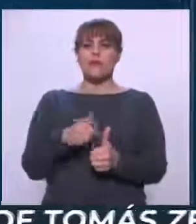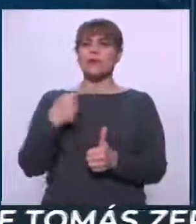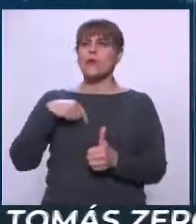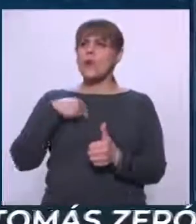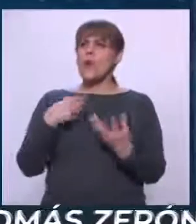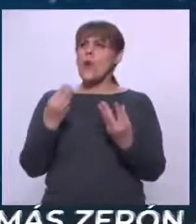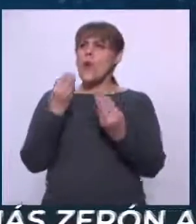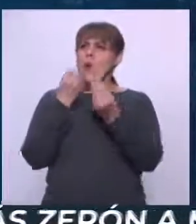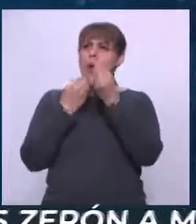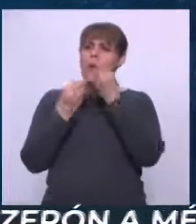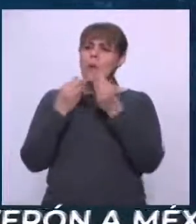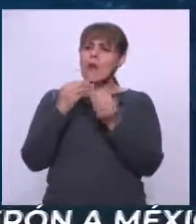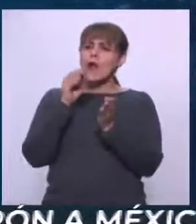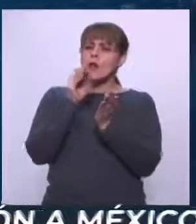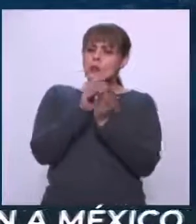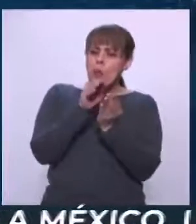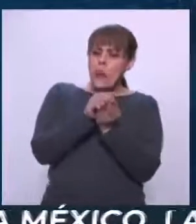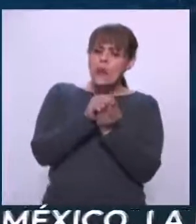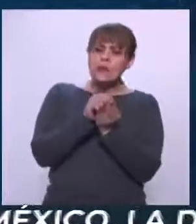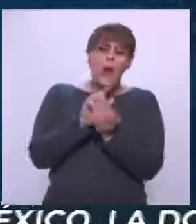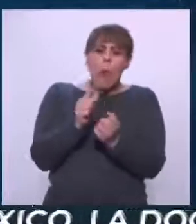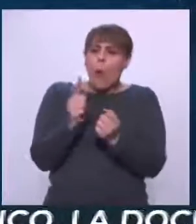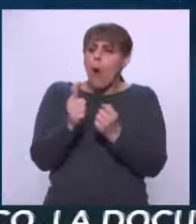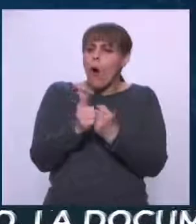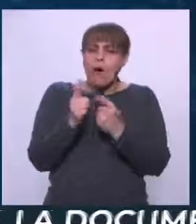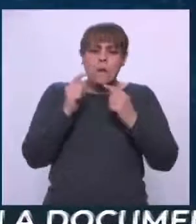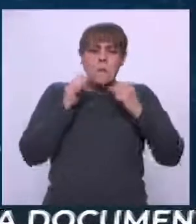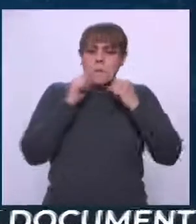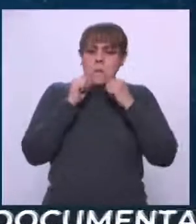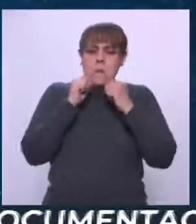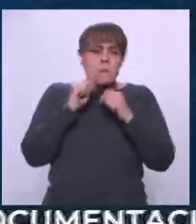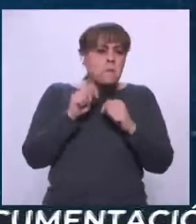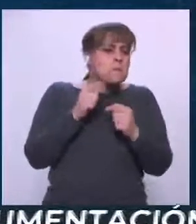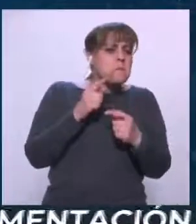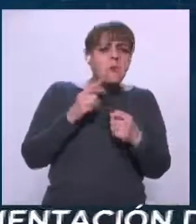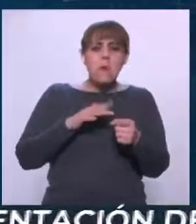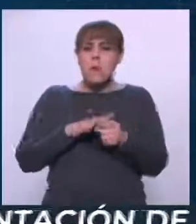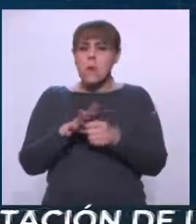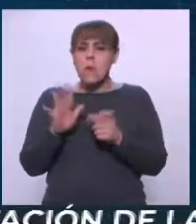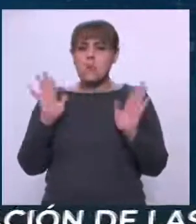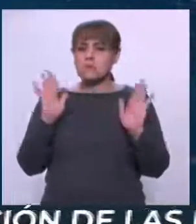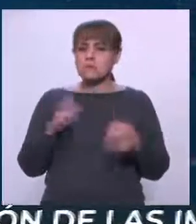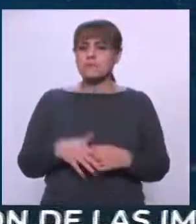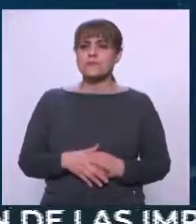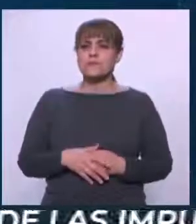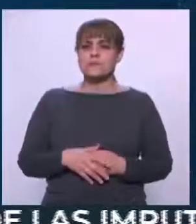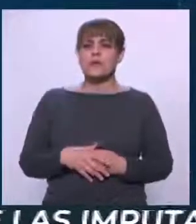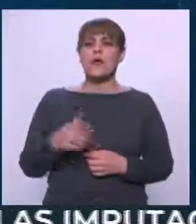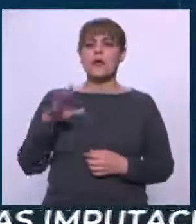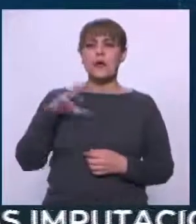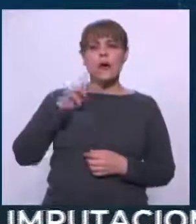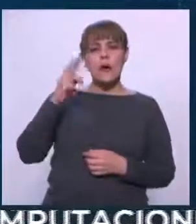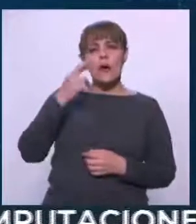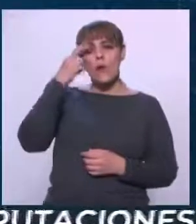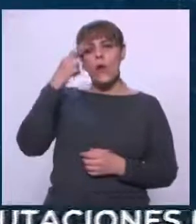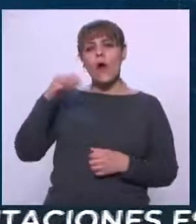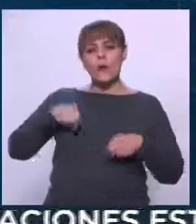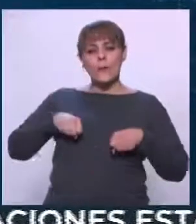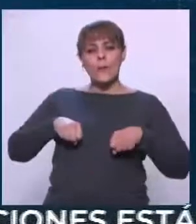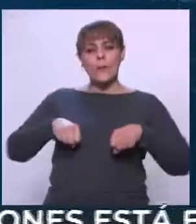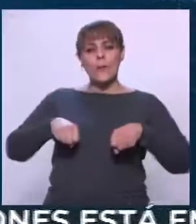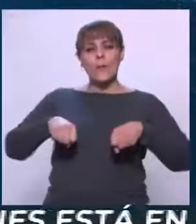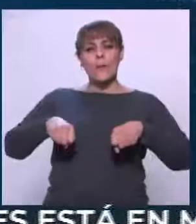comíamos tortas o cualquier cosa que podíamos encontrar. Recuerdo que había un carrito de nieves,